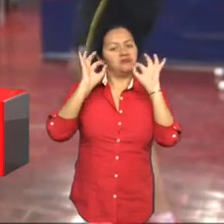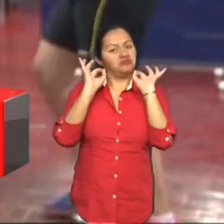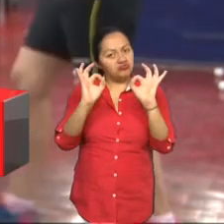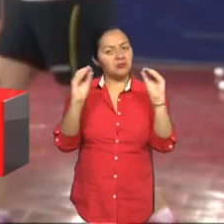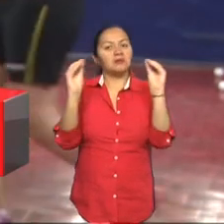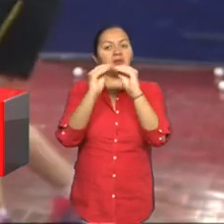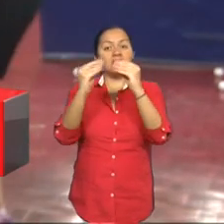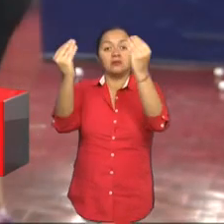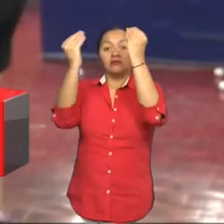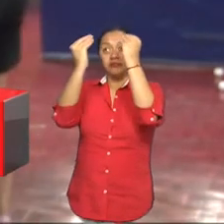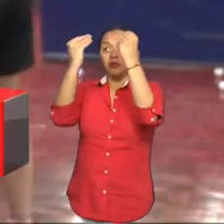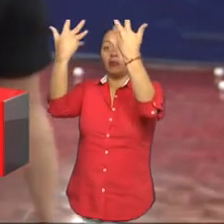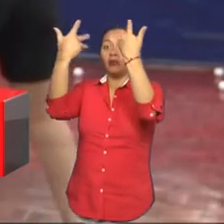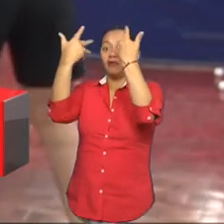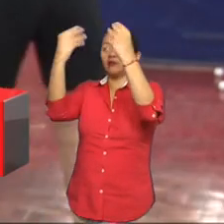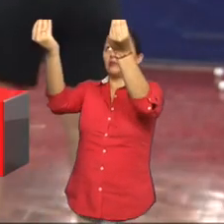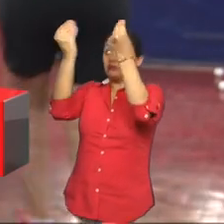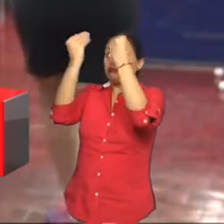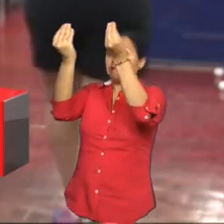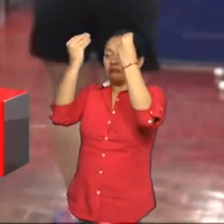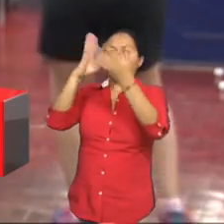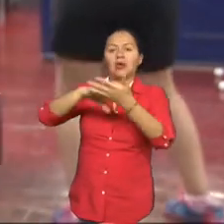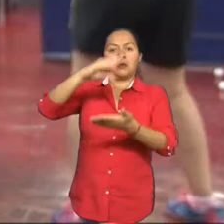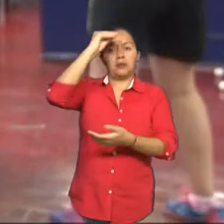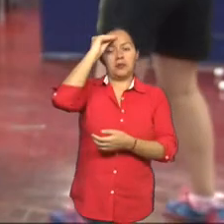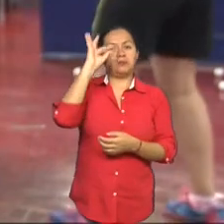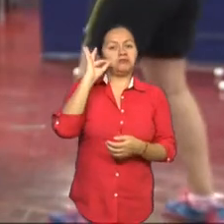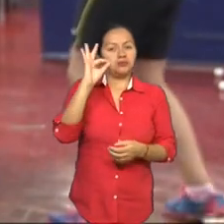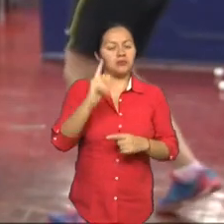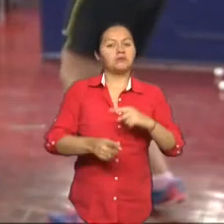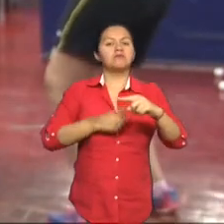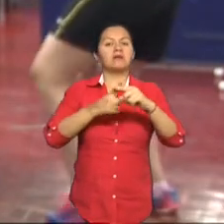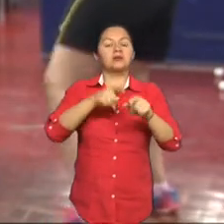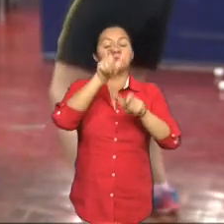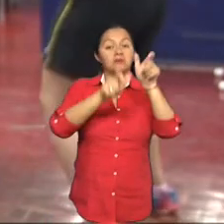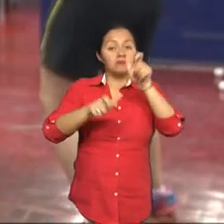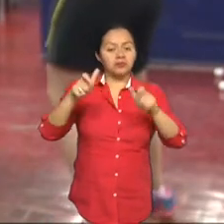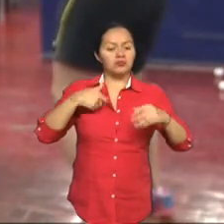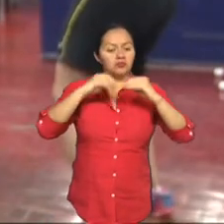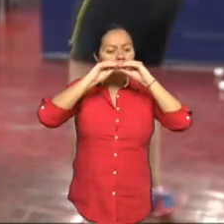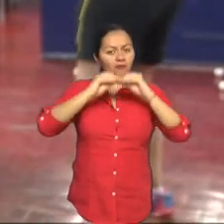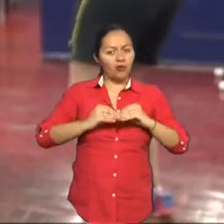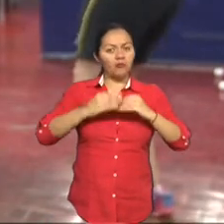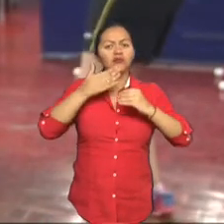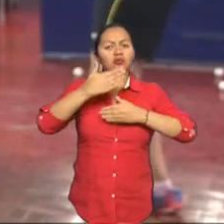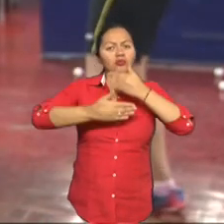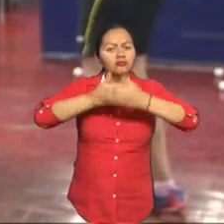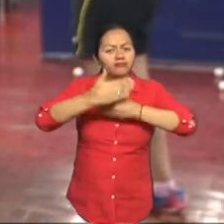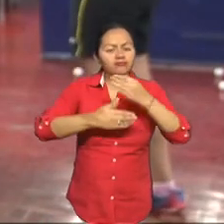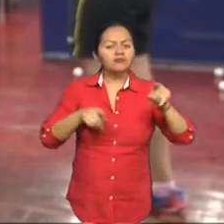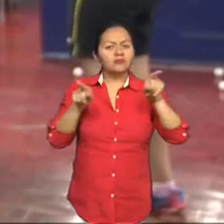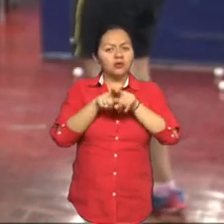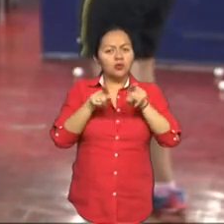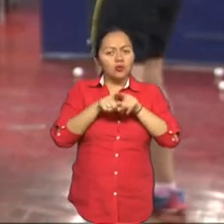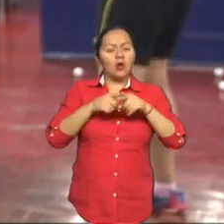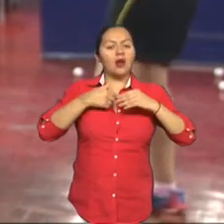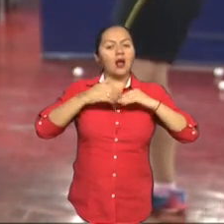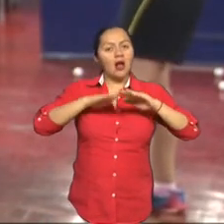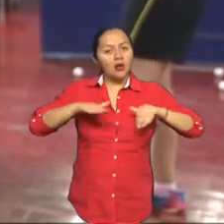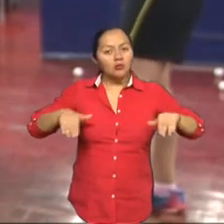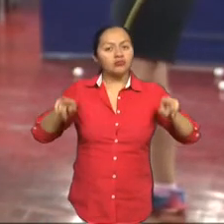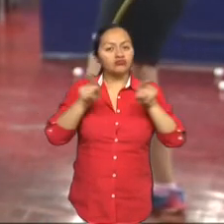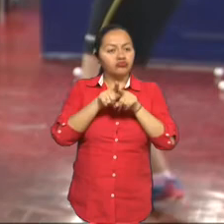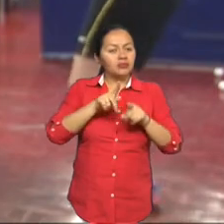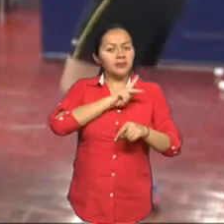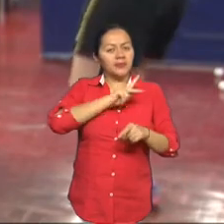entrenador aprendes algo, creces como persona, te forma... Como estudiante,